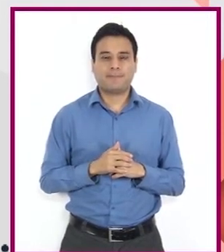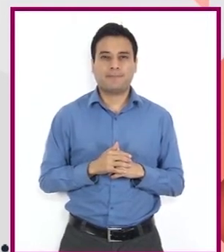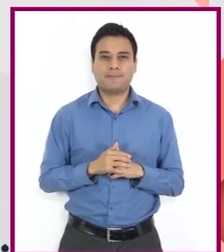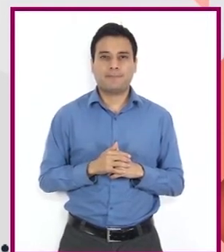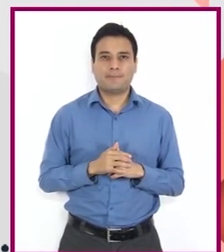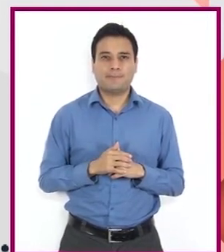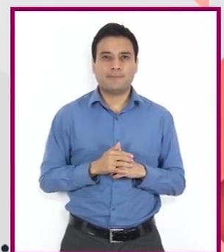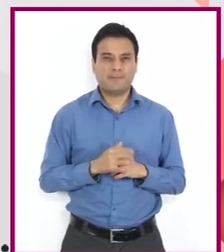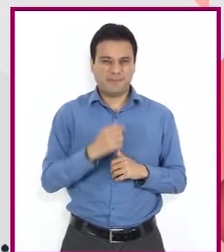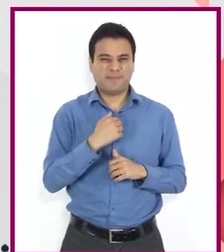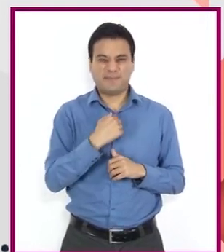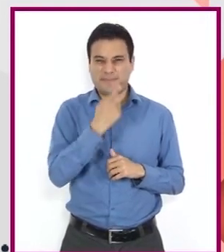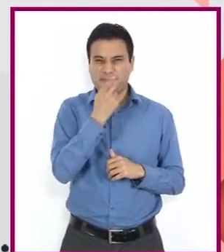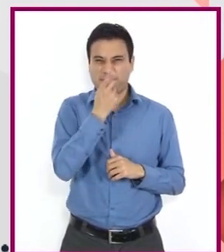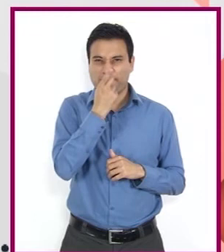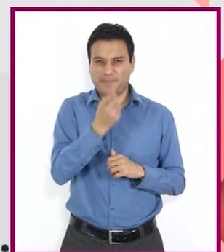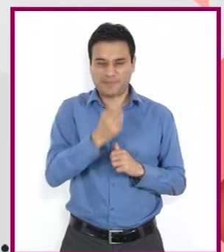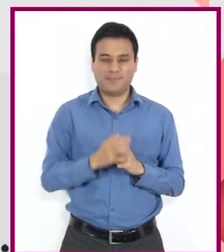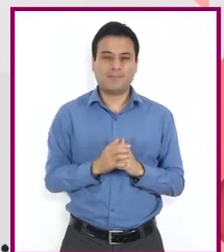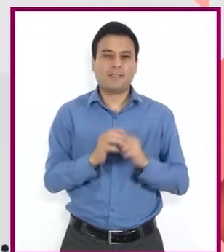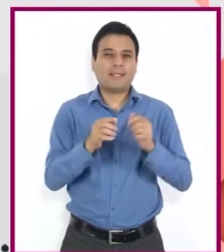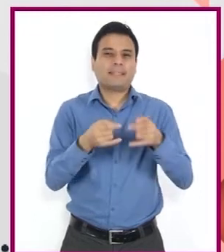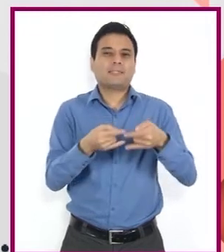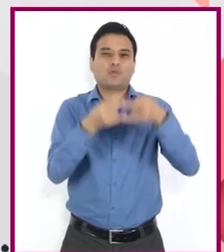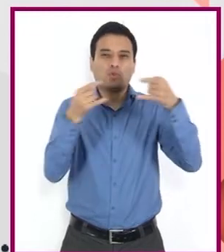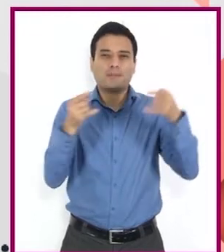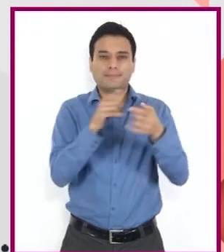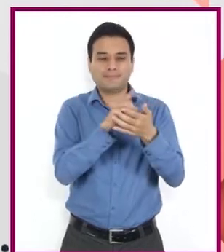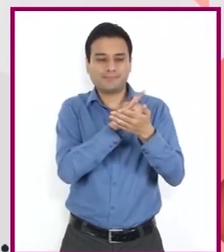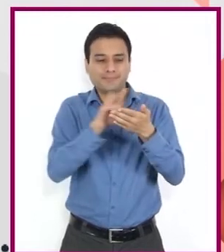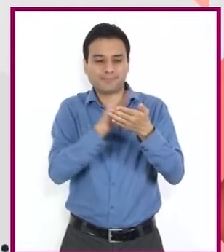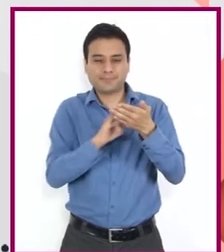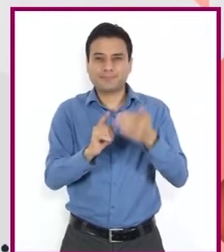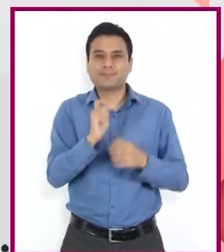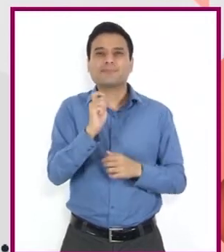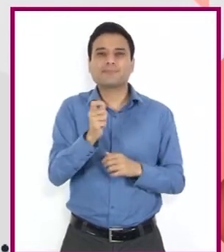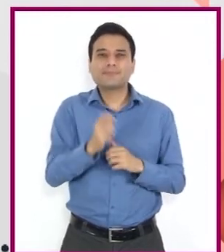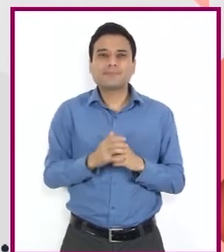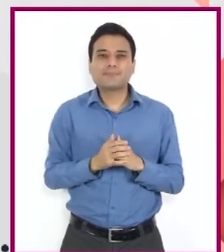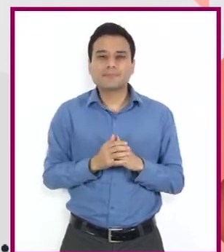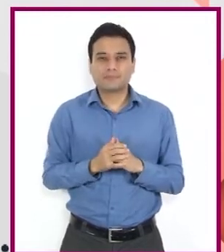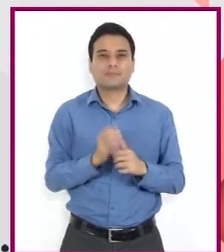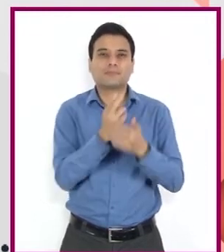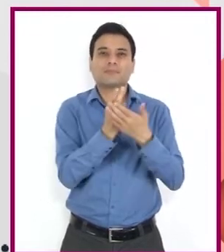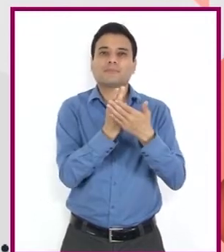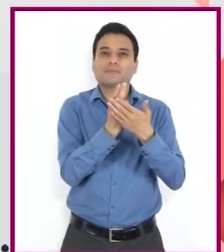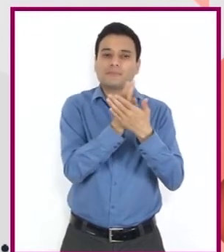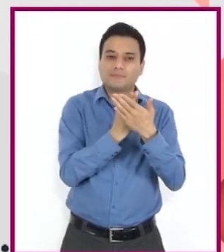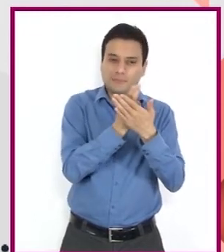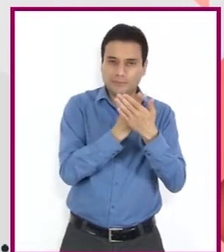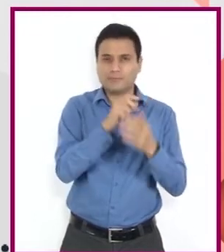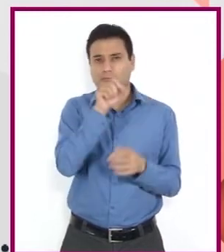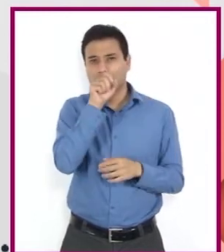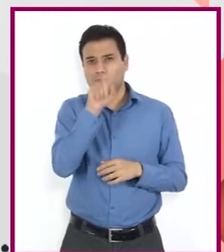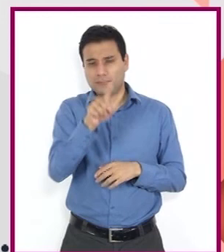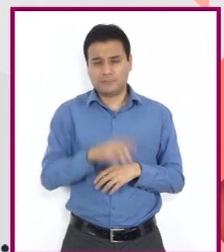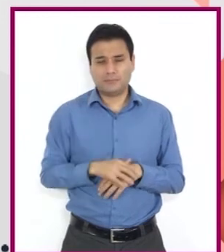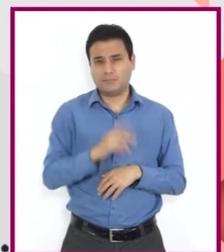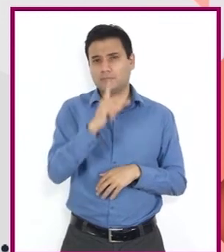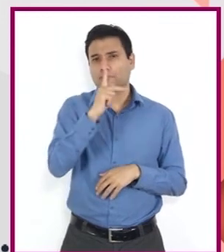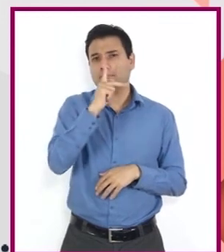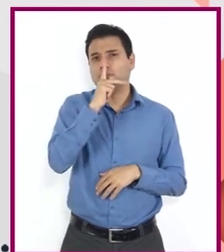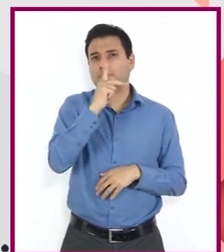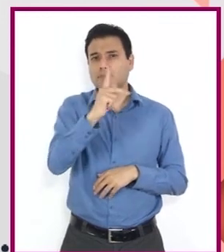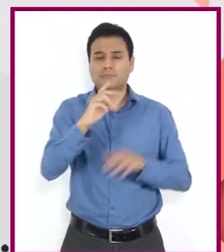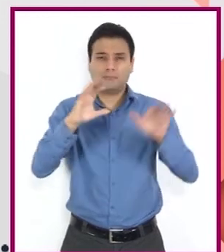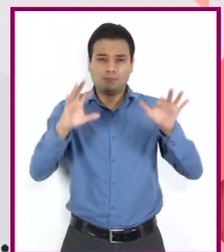Como mencionamos, una historieta se puede definir como un conjunto de texto y elementos gráficos que tienen como